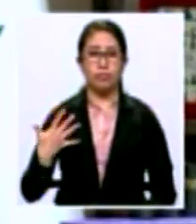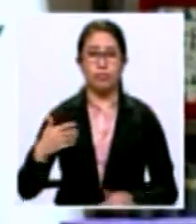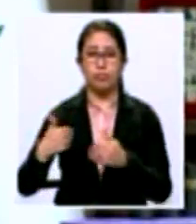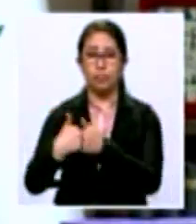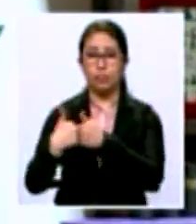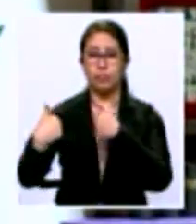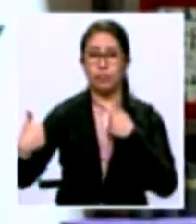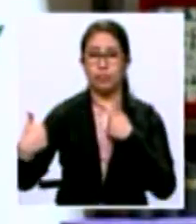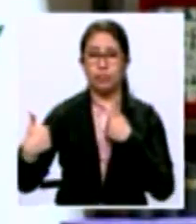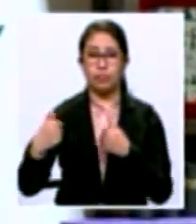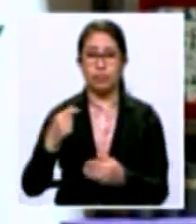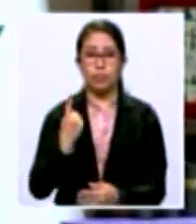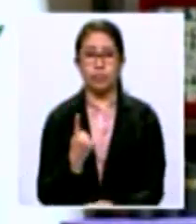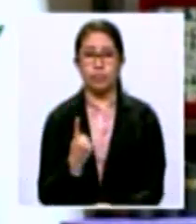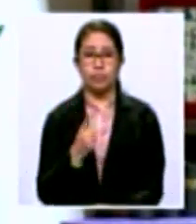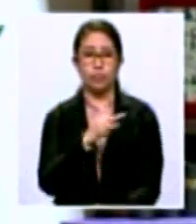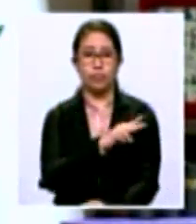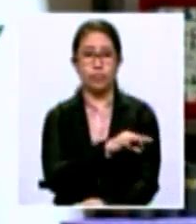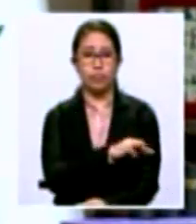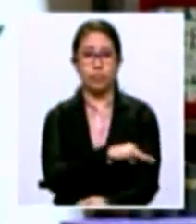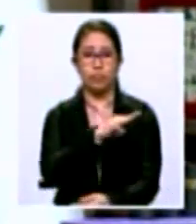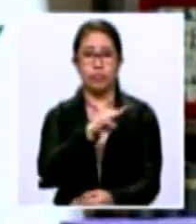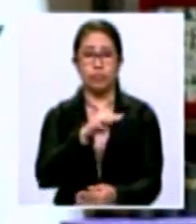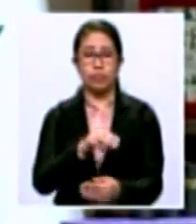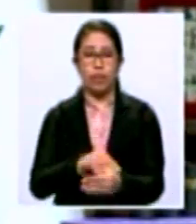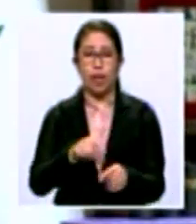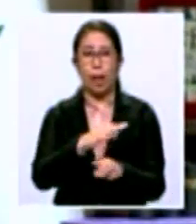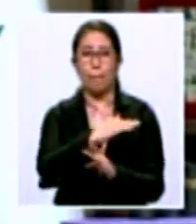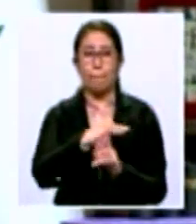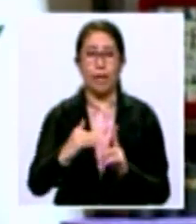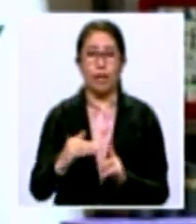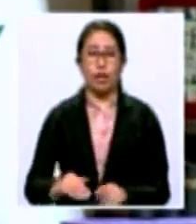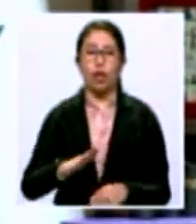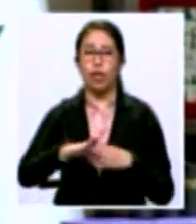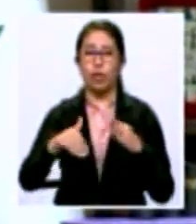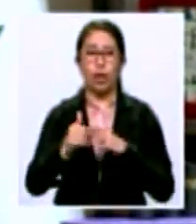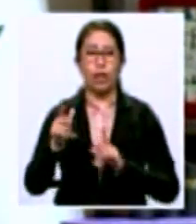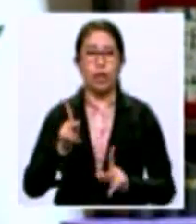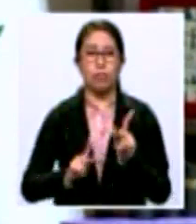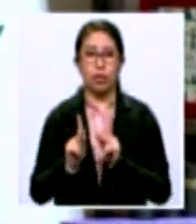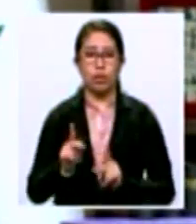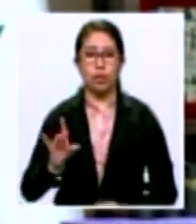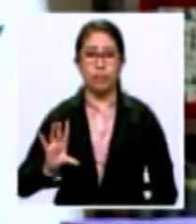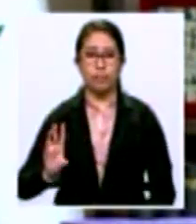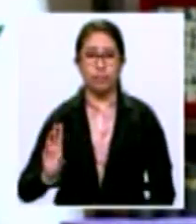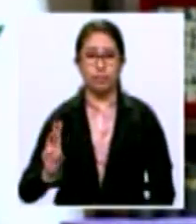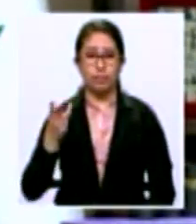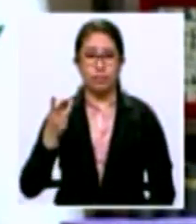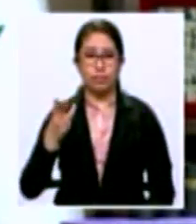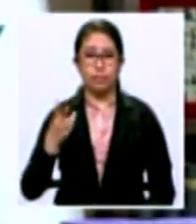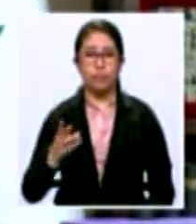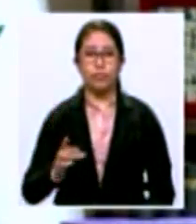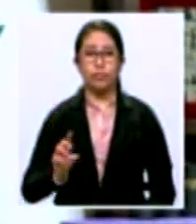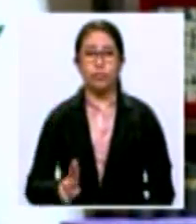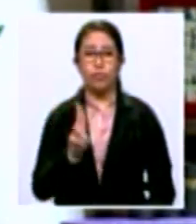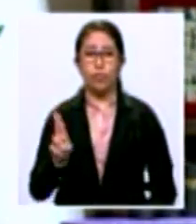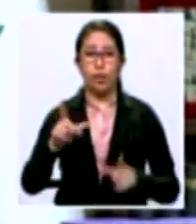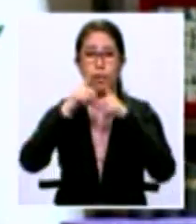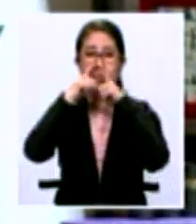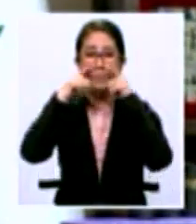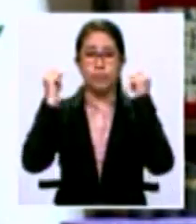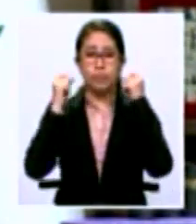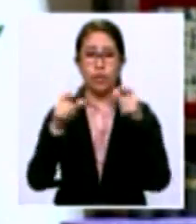de 1,5 metros entre todas las personas. Número seis, el uso de barbijos en lugares